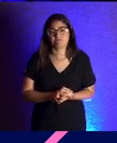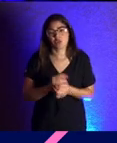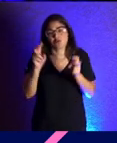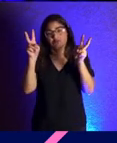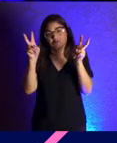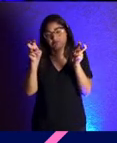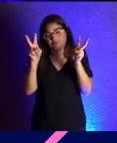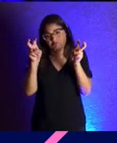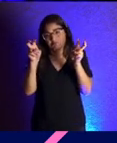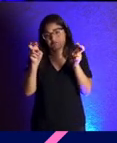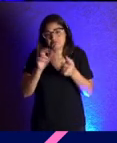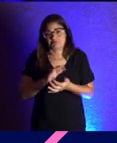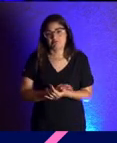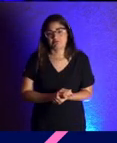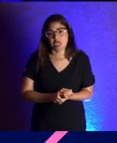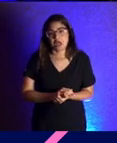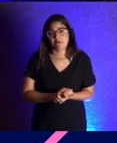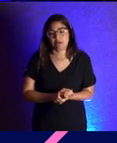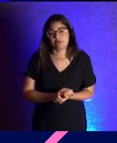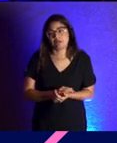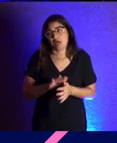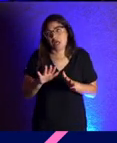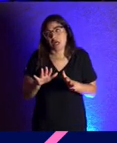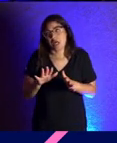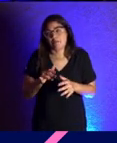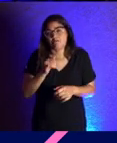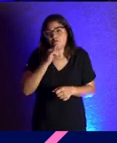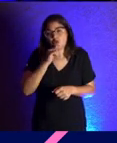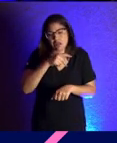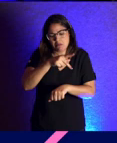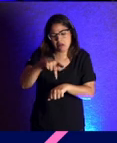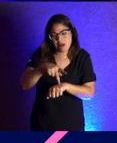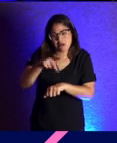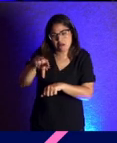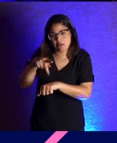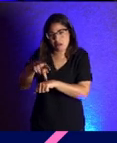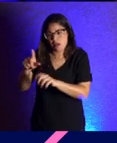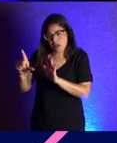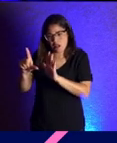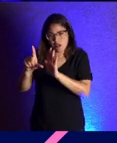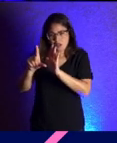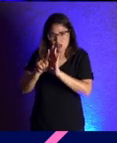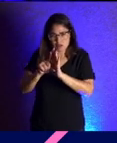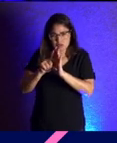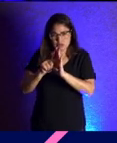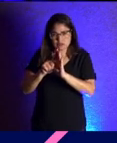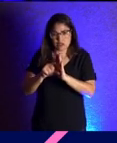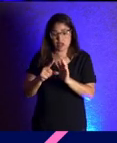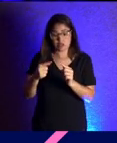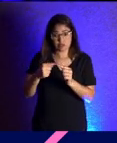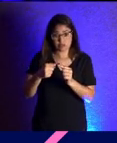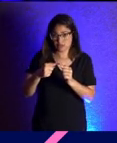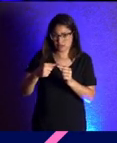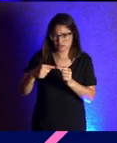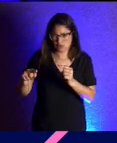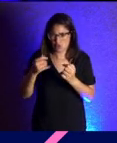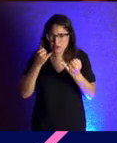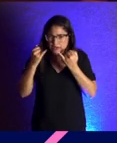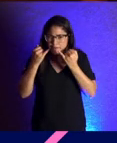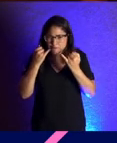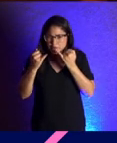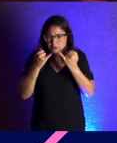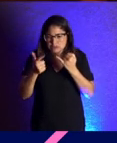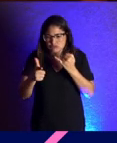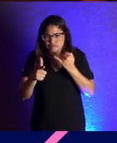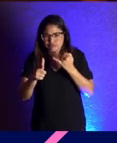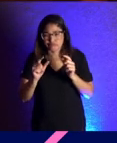sobre, considerando que muchos países tienen leyes criminalizando a veces la disinformación y desinformación, para